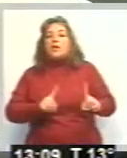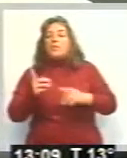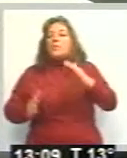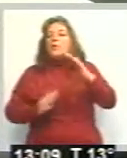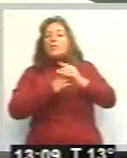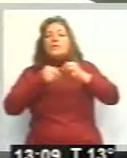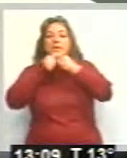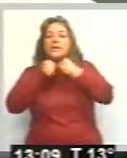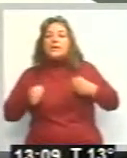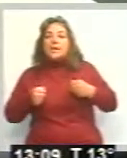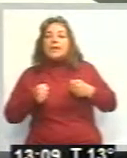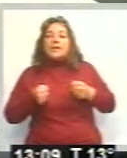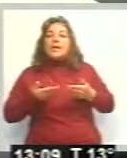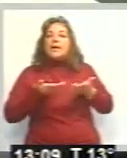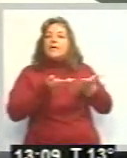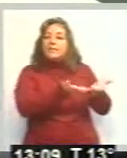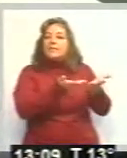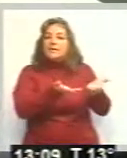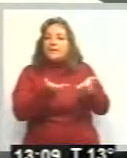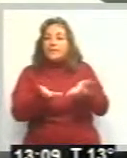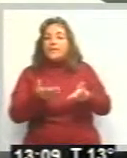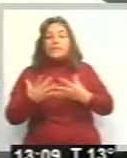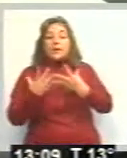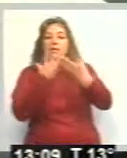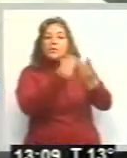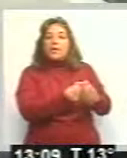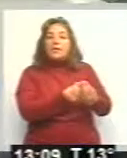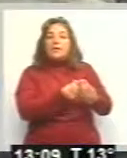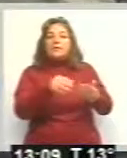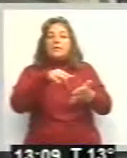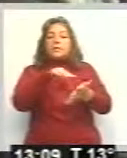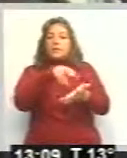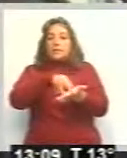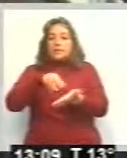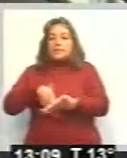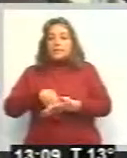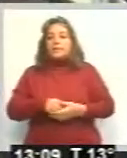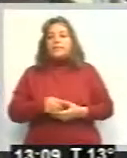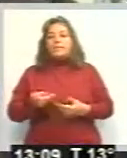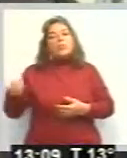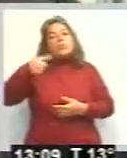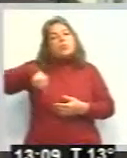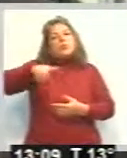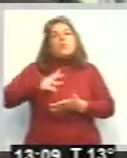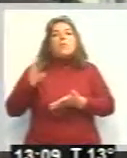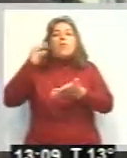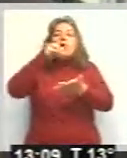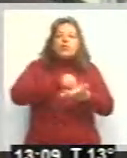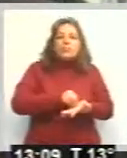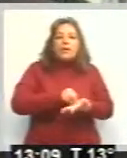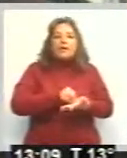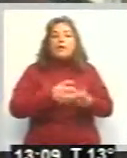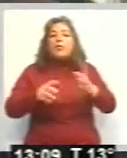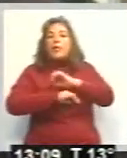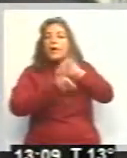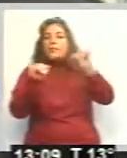de Prevención y Emergencia y cuenta con la colaboración de varios organismos. Y venimos a sumarnos a esta campaña de lo que es el operativo abrigo que ha